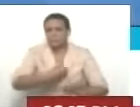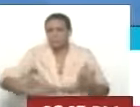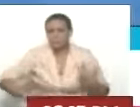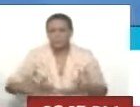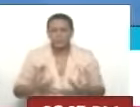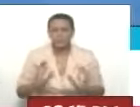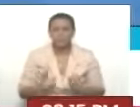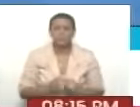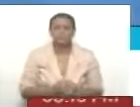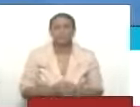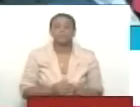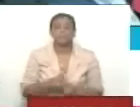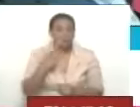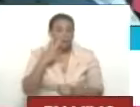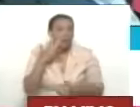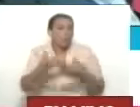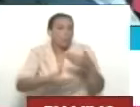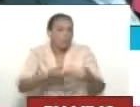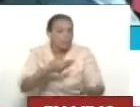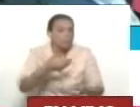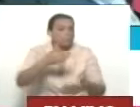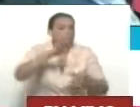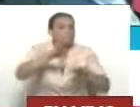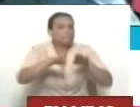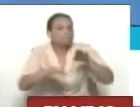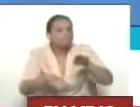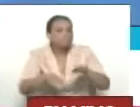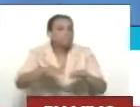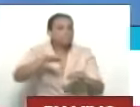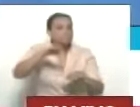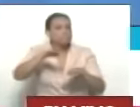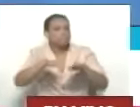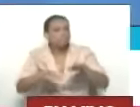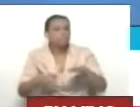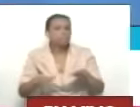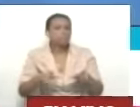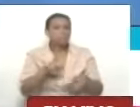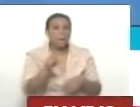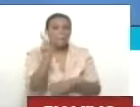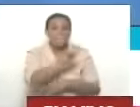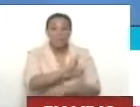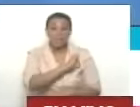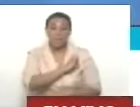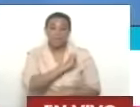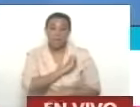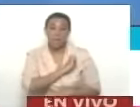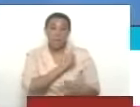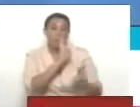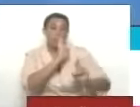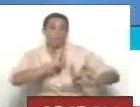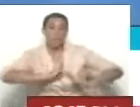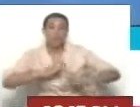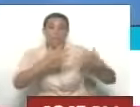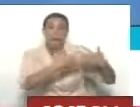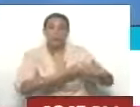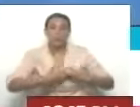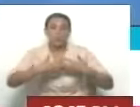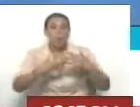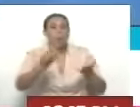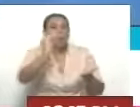Después de eso, ha habido altibajos. Desde el mes de enero, Estados Unidos